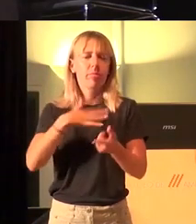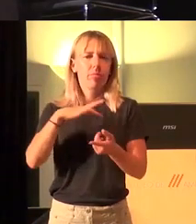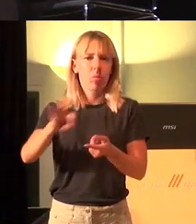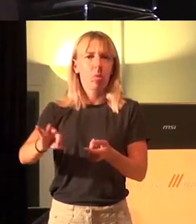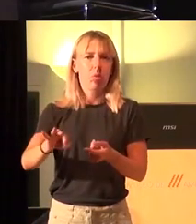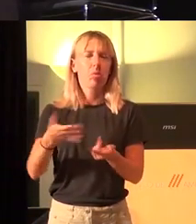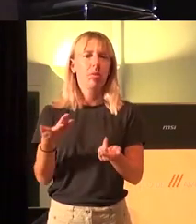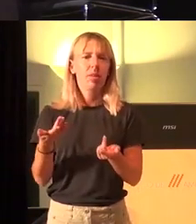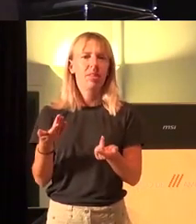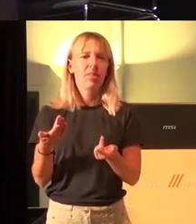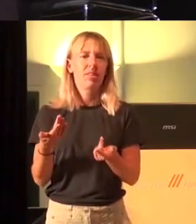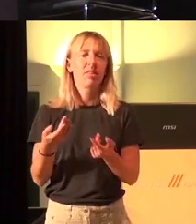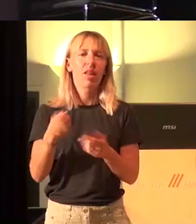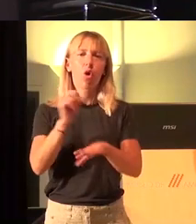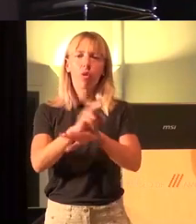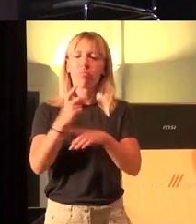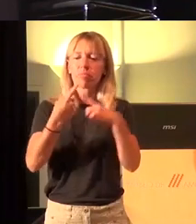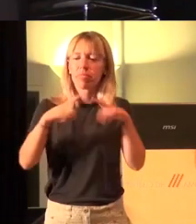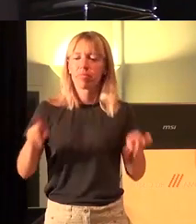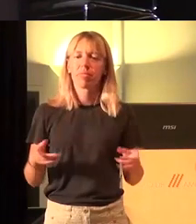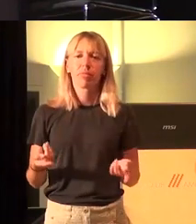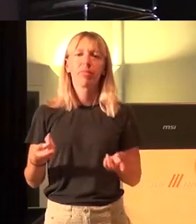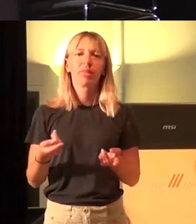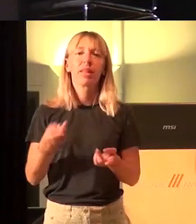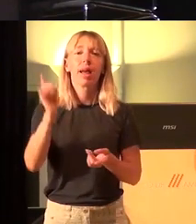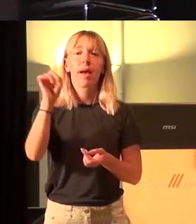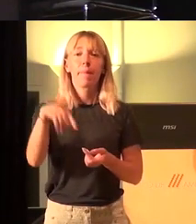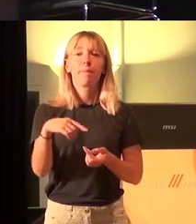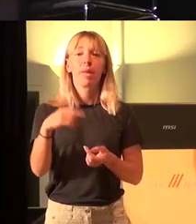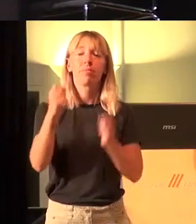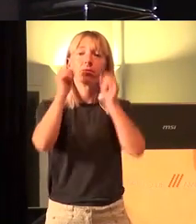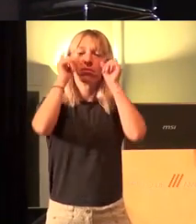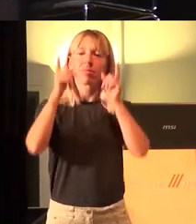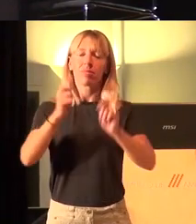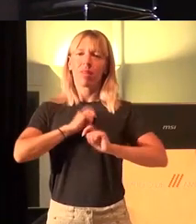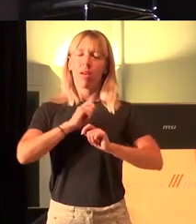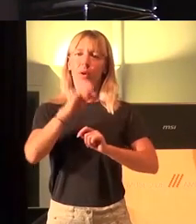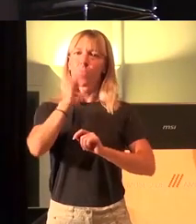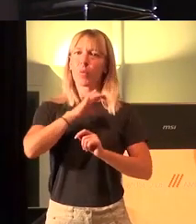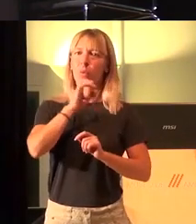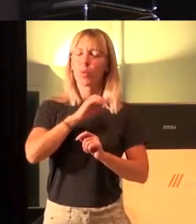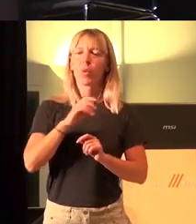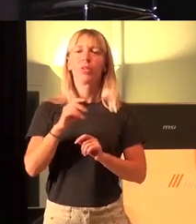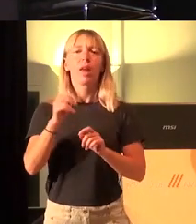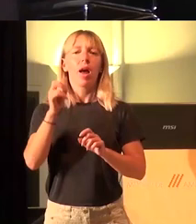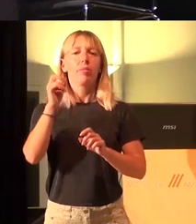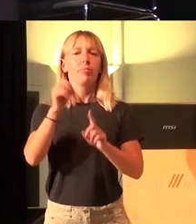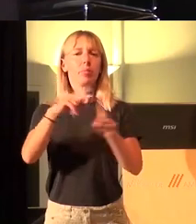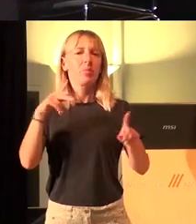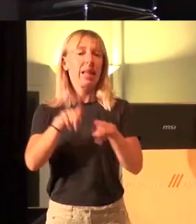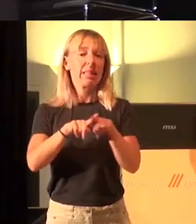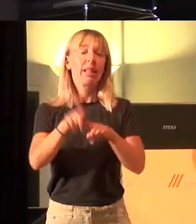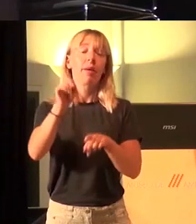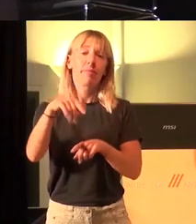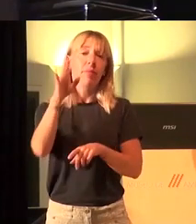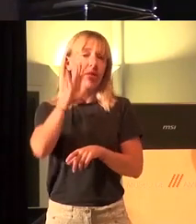posibilidades de ocio diferente, y también despierta ciertas inquietudes y un punto de vista crítico, que también nos